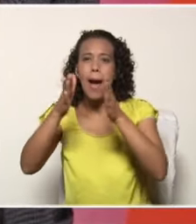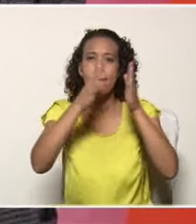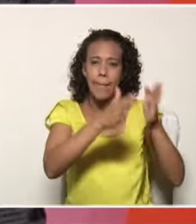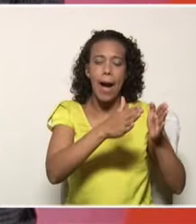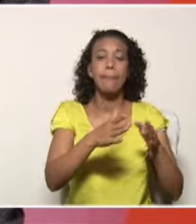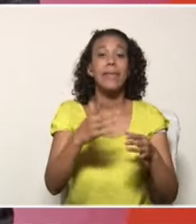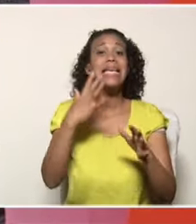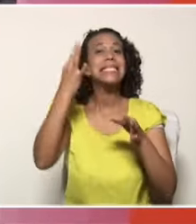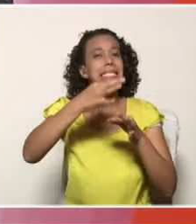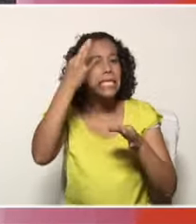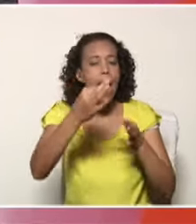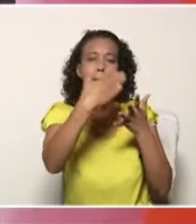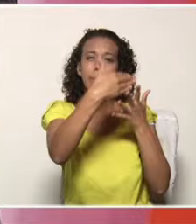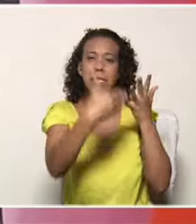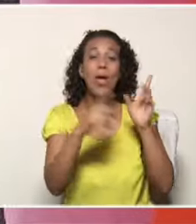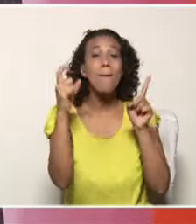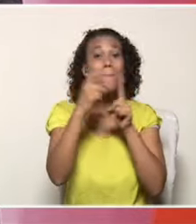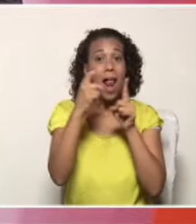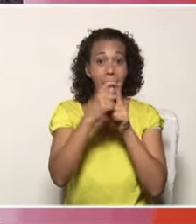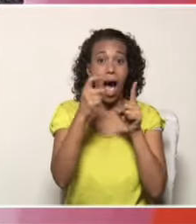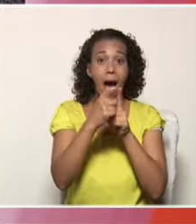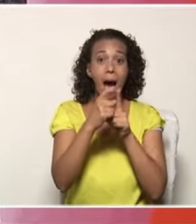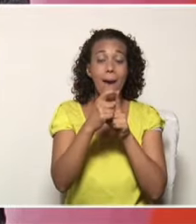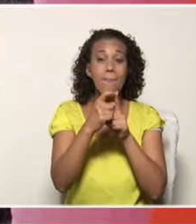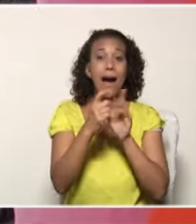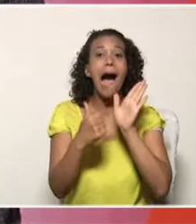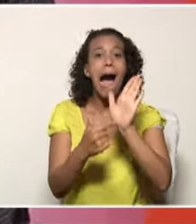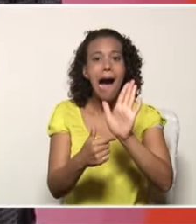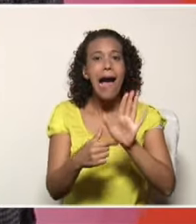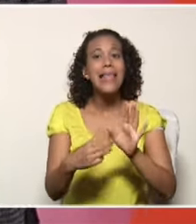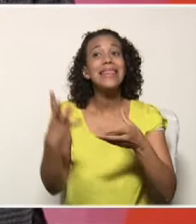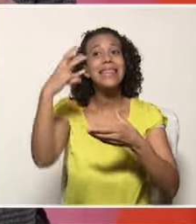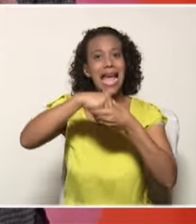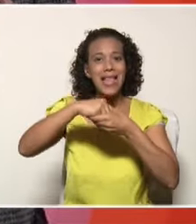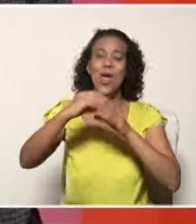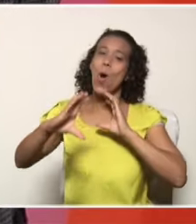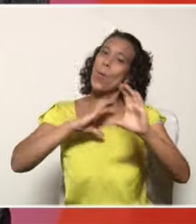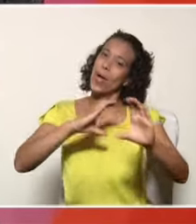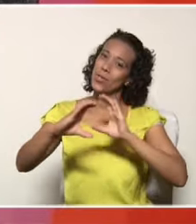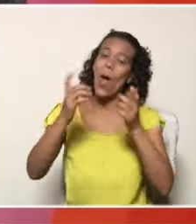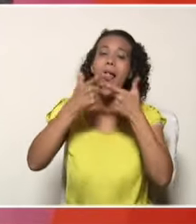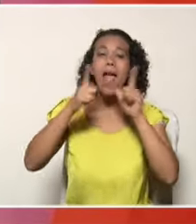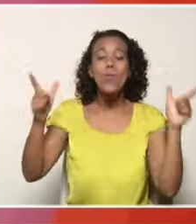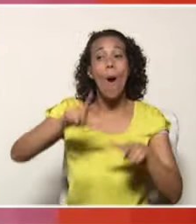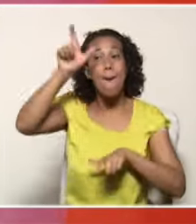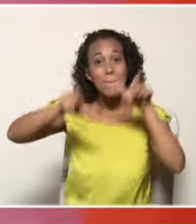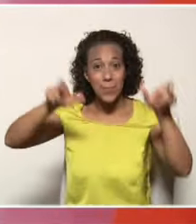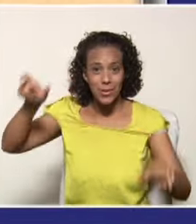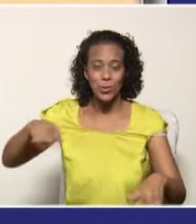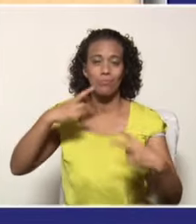tener siempre presente que la palabra es lo indispensable en el lenguaje humano.